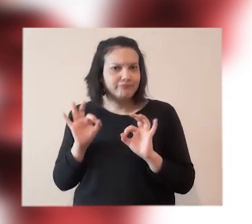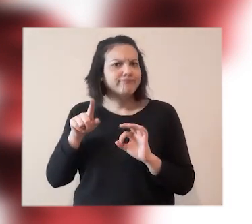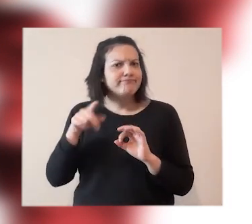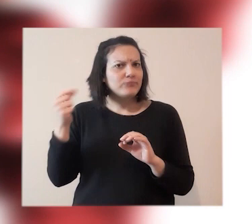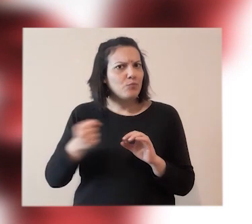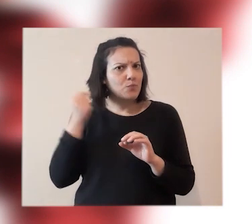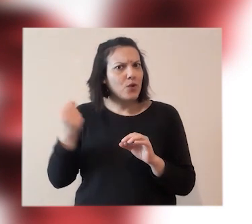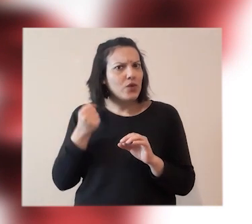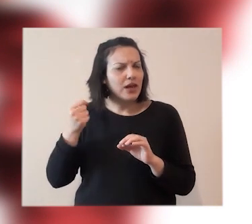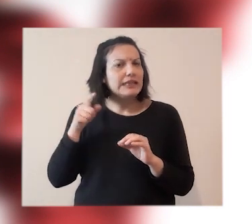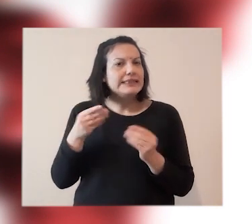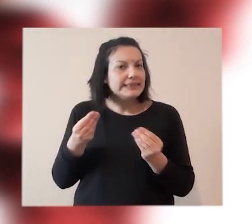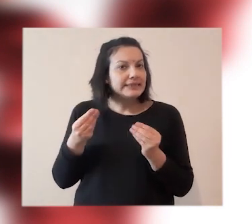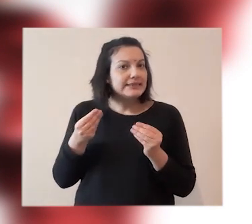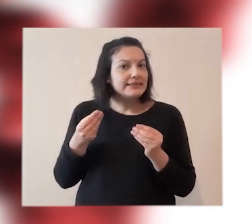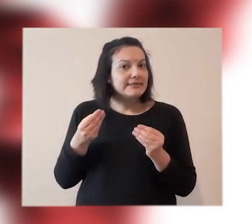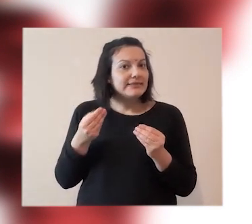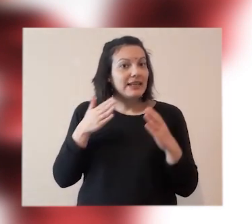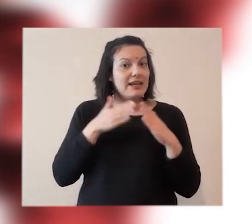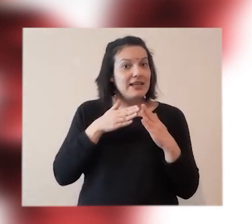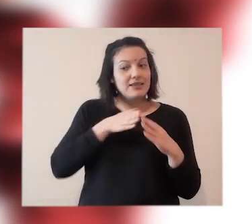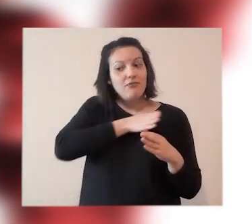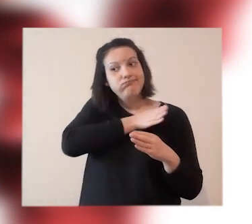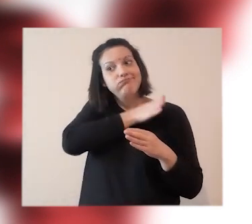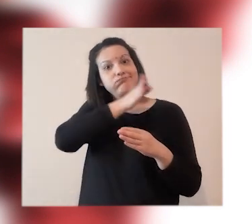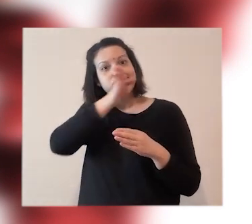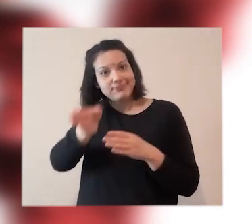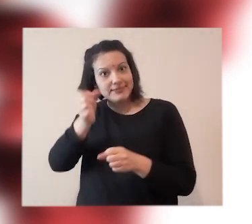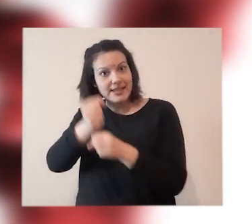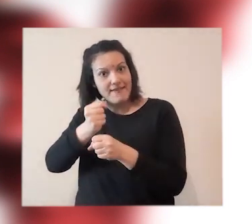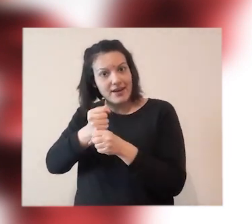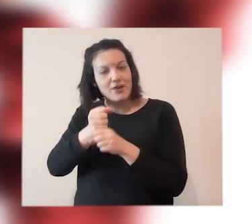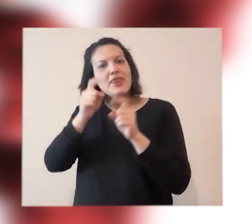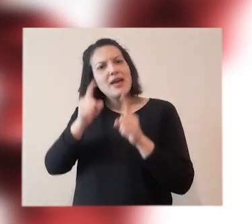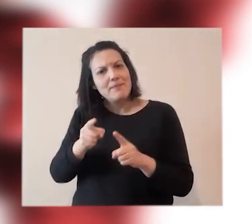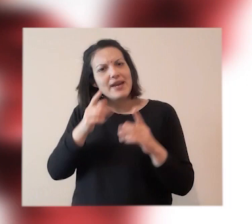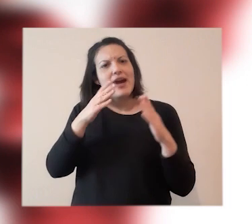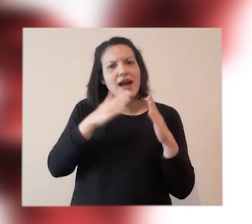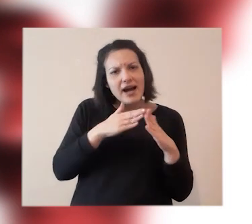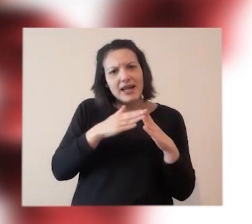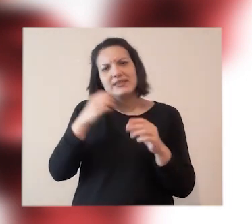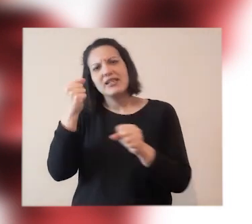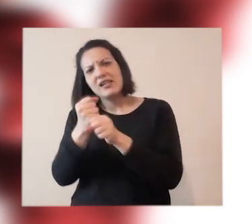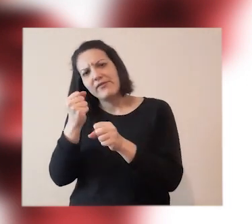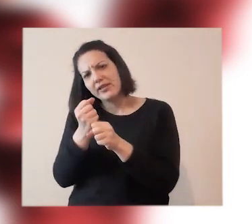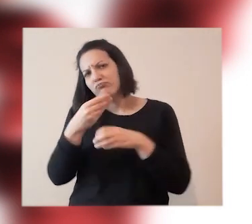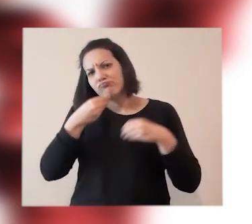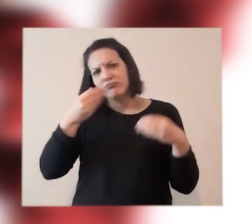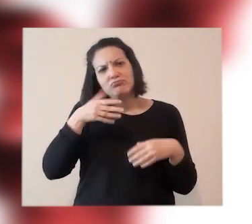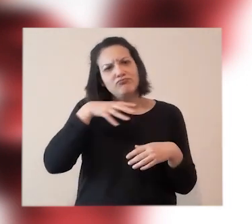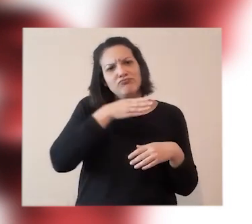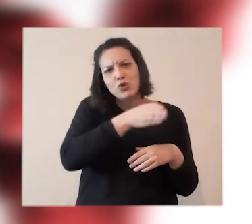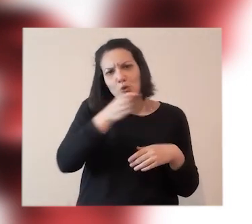por supuesto, no solo cuando nos trasladamos hacia nuestro lugar de trabajo, sino en nuestras casas, en el ámbito laboral, donde sea,